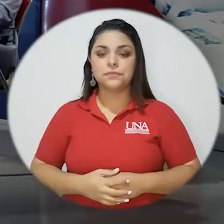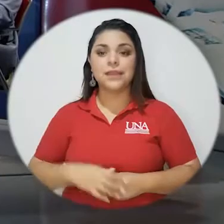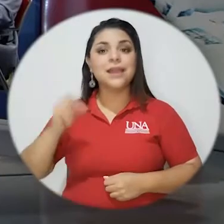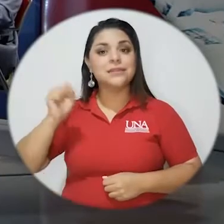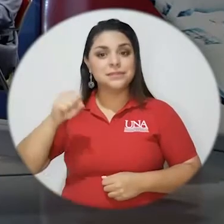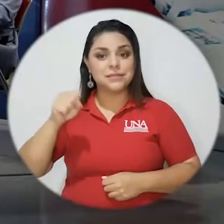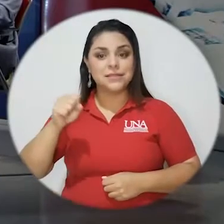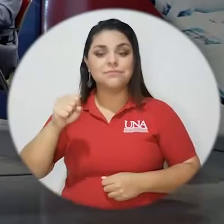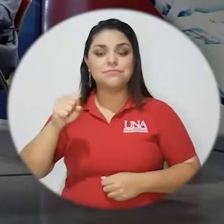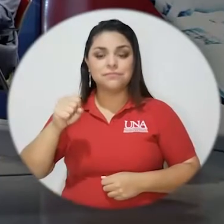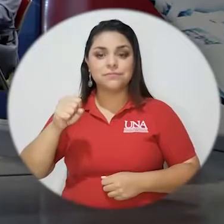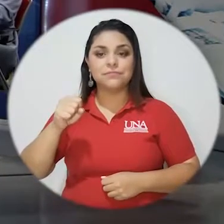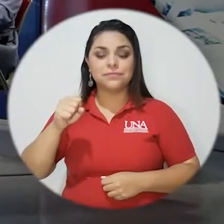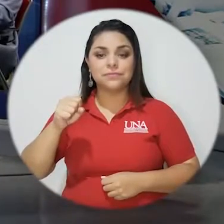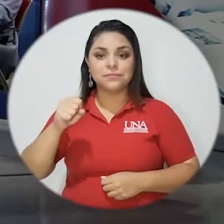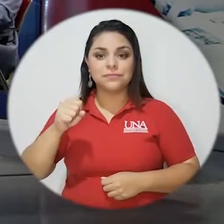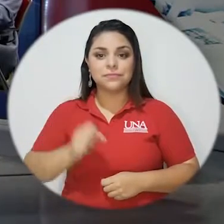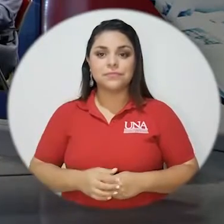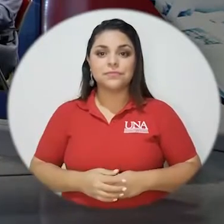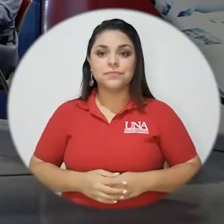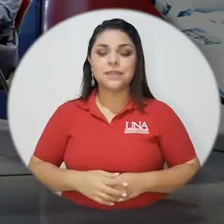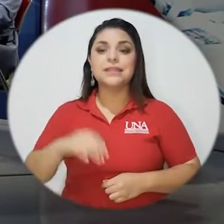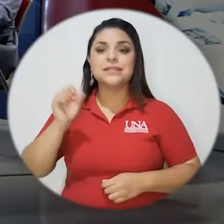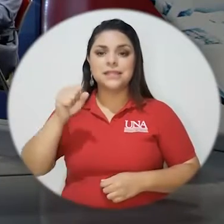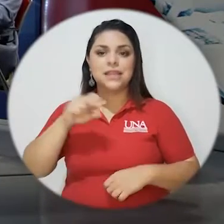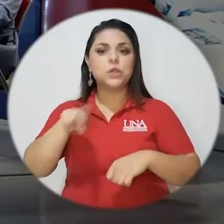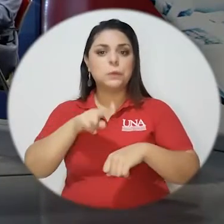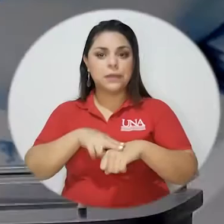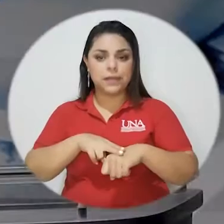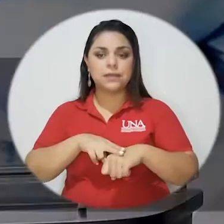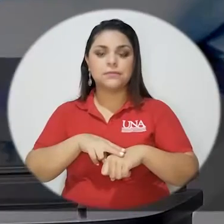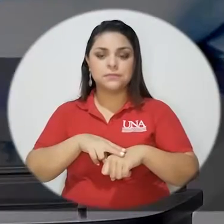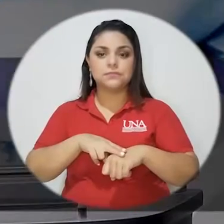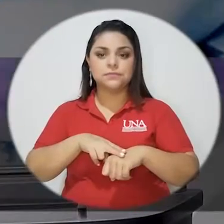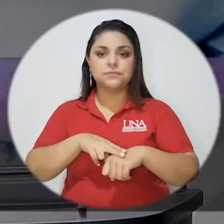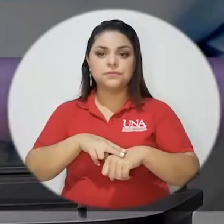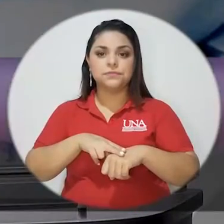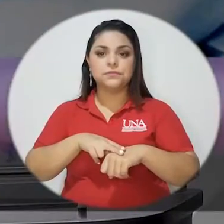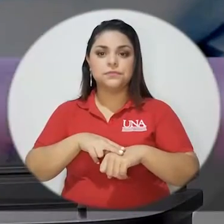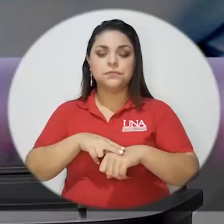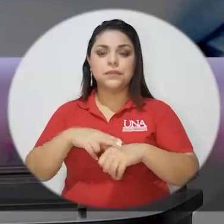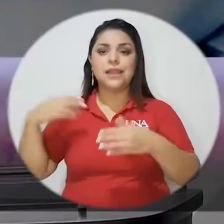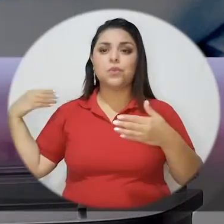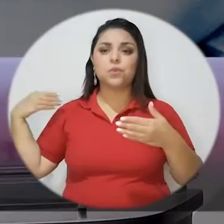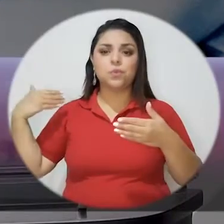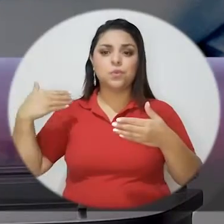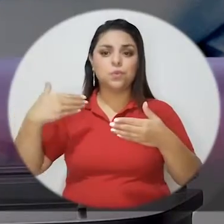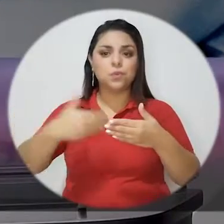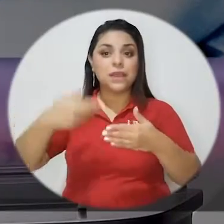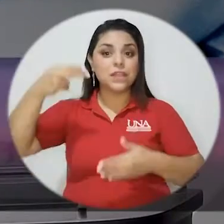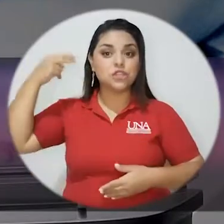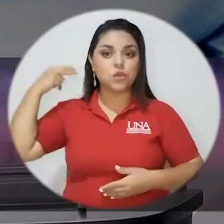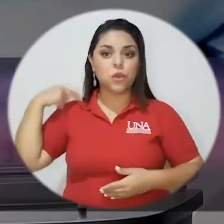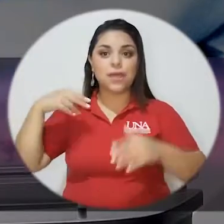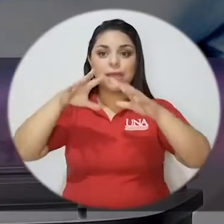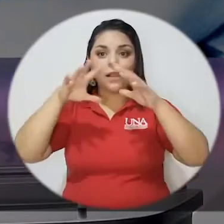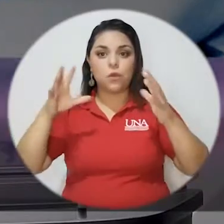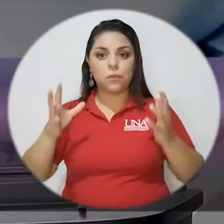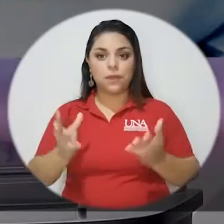Sí, sí ha sido, digamos, usual. A lo largo de la historia de la